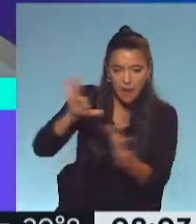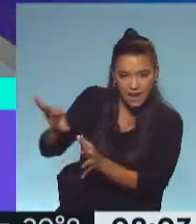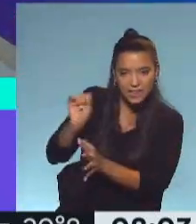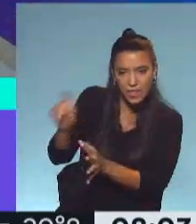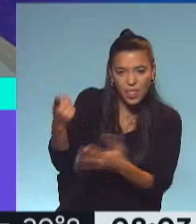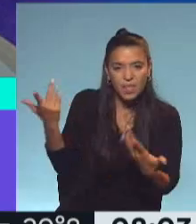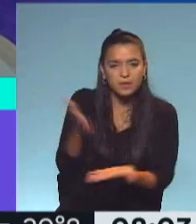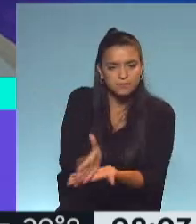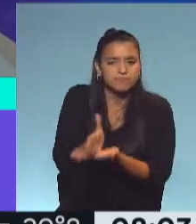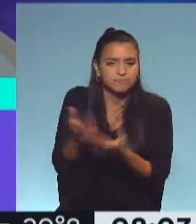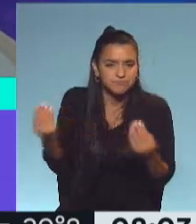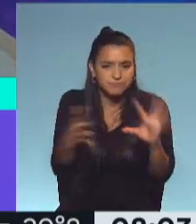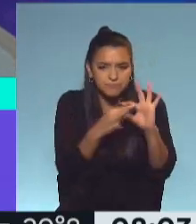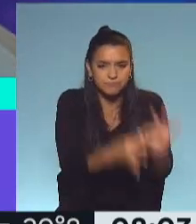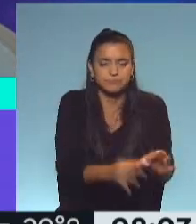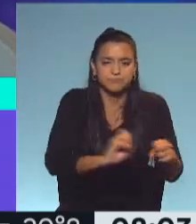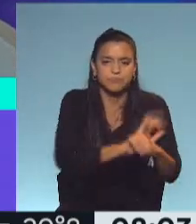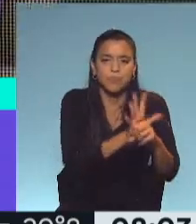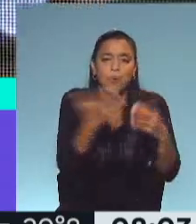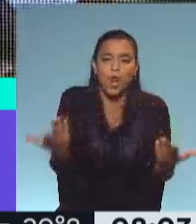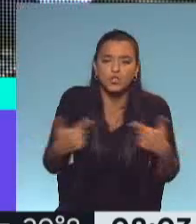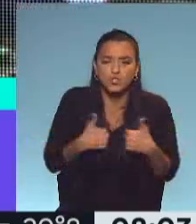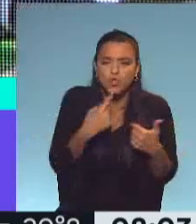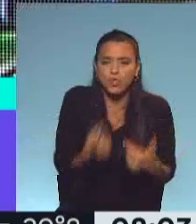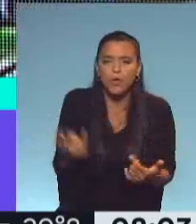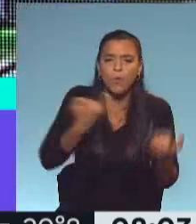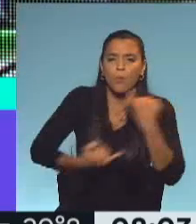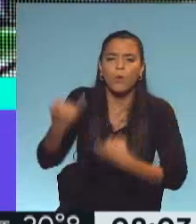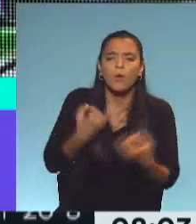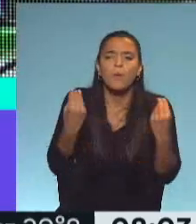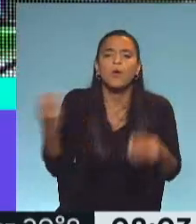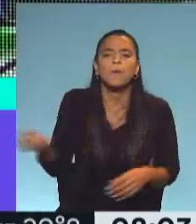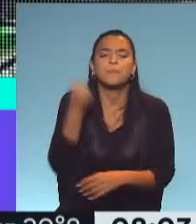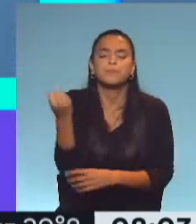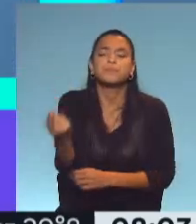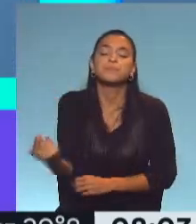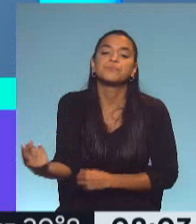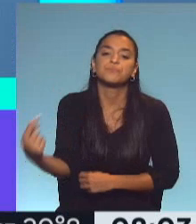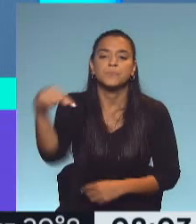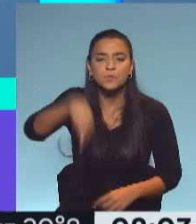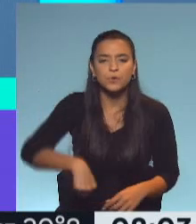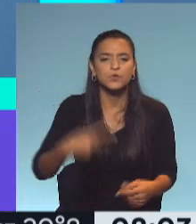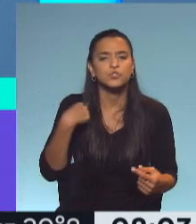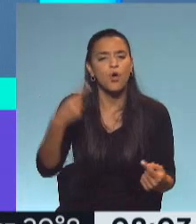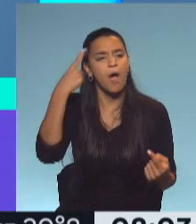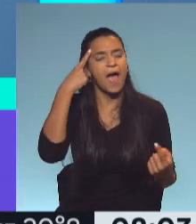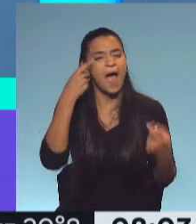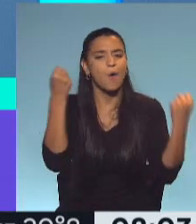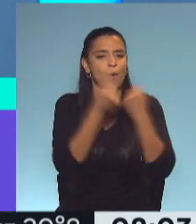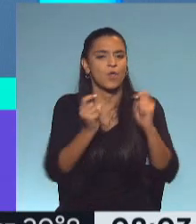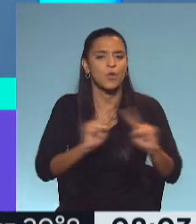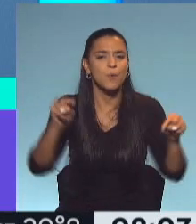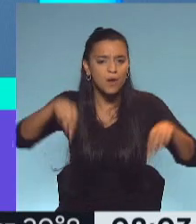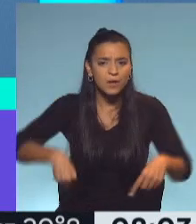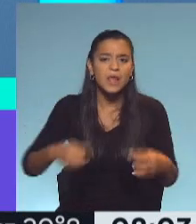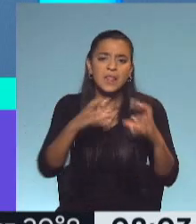lo estrictamente vinculado con el coronavirus. Por eso lo dije, a ver, que me cuenten, a ver, por qué es tan importante, ¿no? En este caso voy a diferir con vos, porque en realidad lo que se está discutiendo